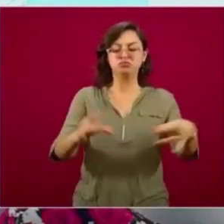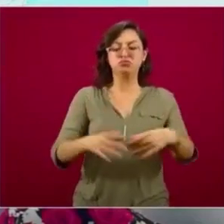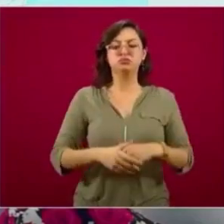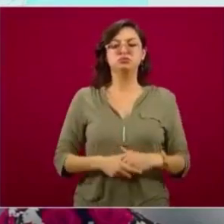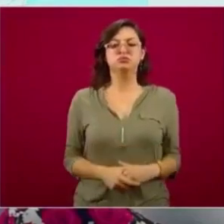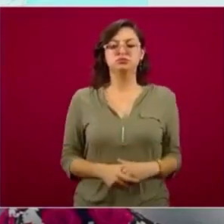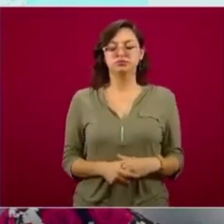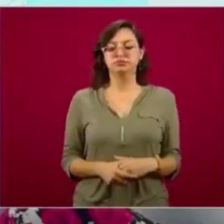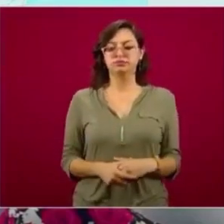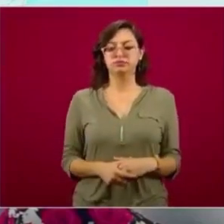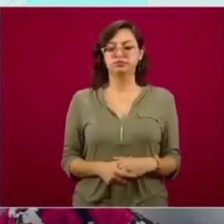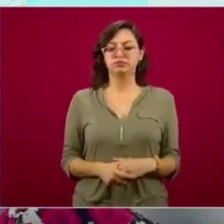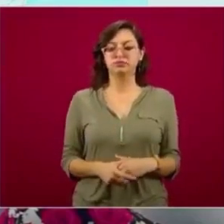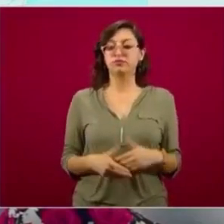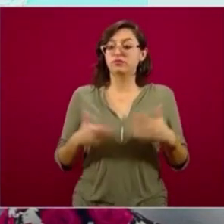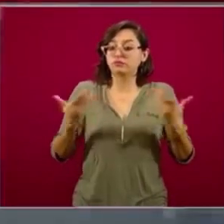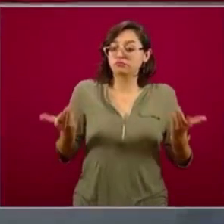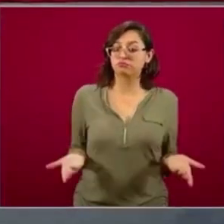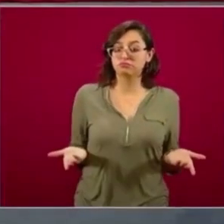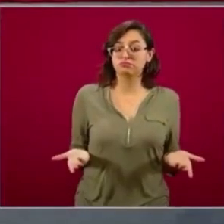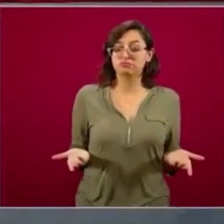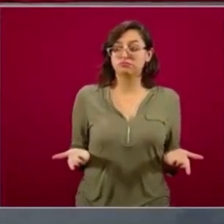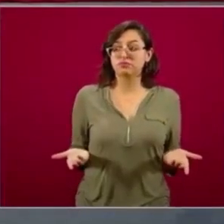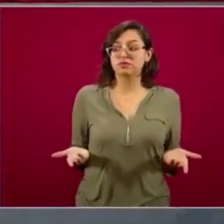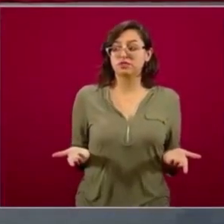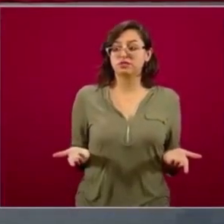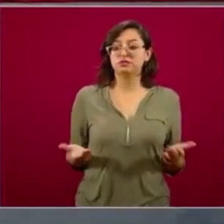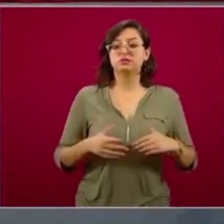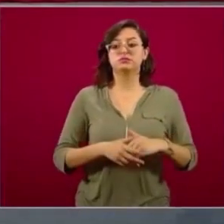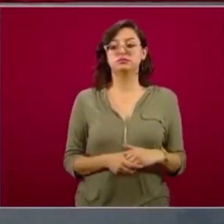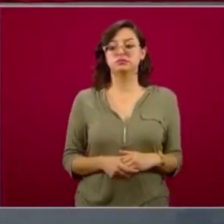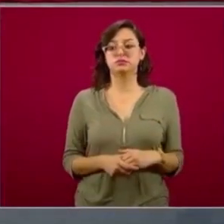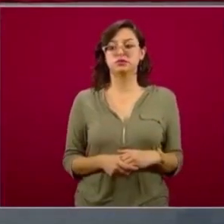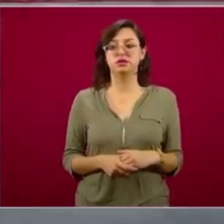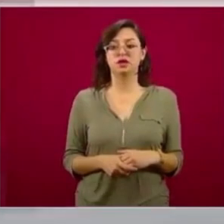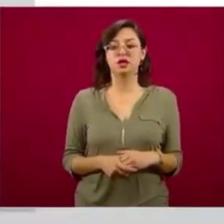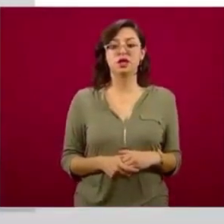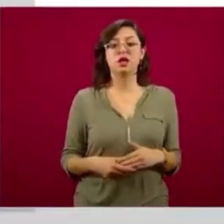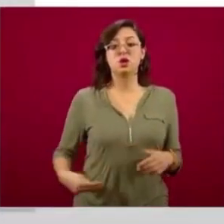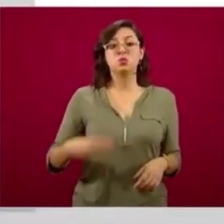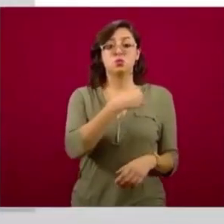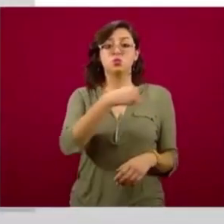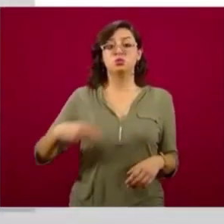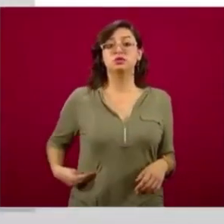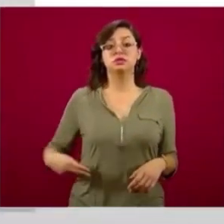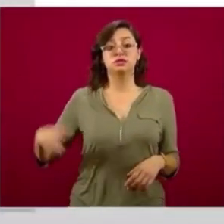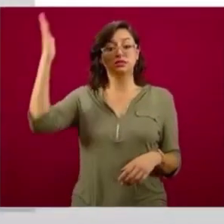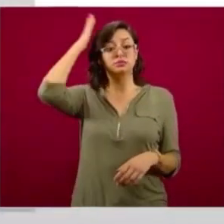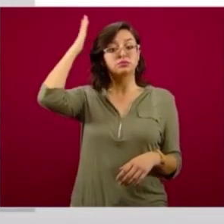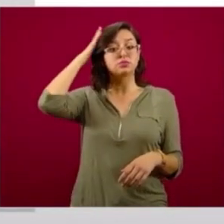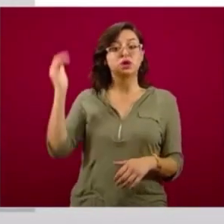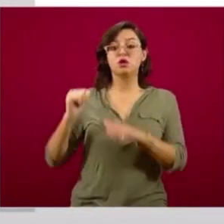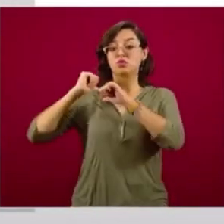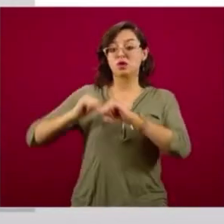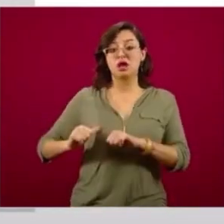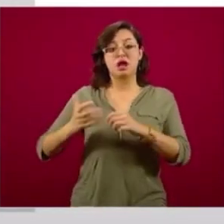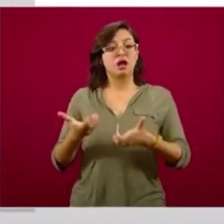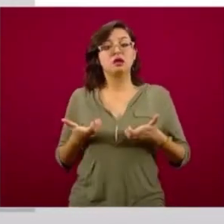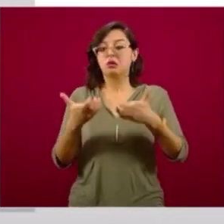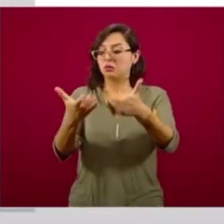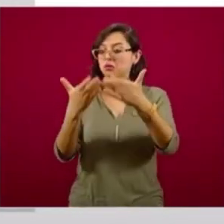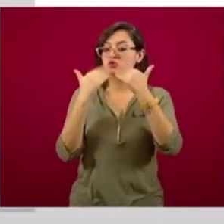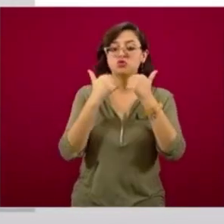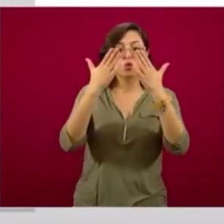La mayor cantidad de cabeceras municipales no pavimentadas, con su acceso no pavimentado, resultó ser